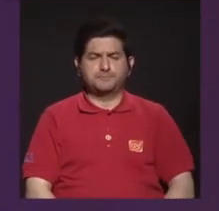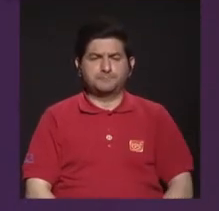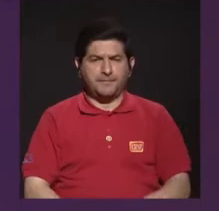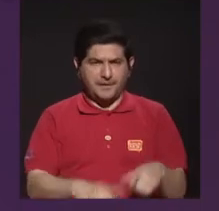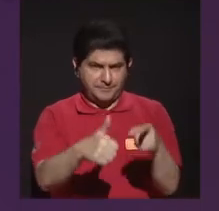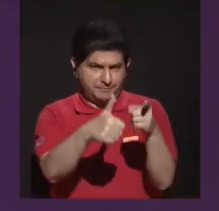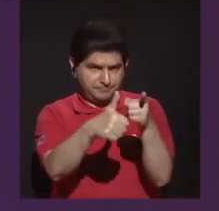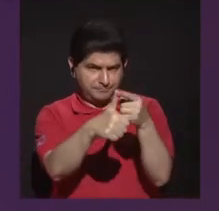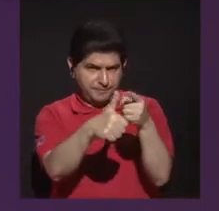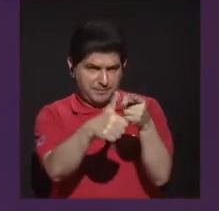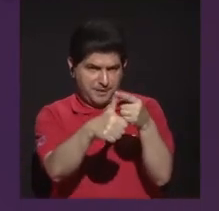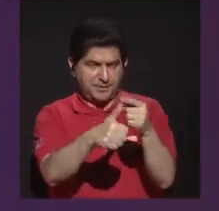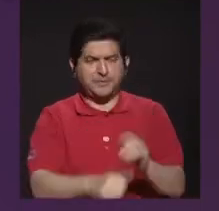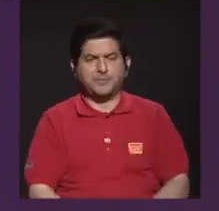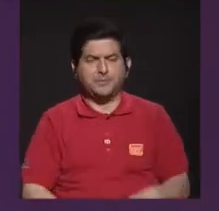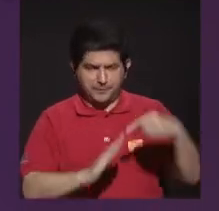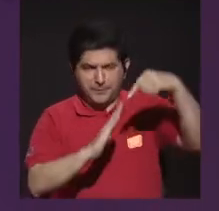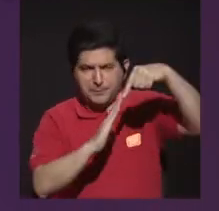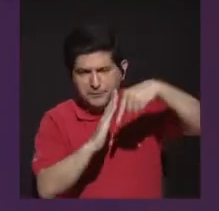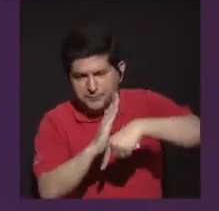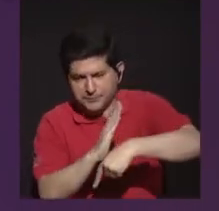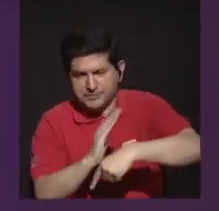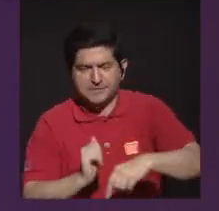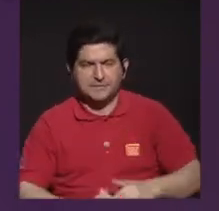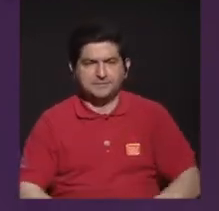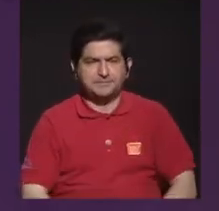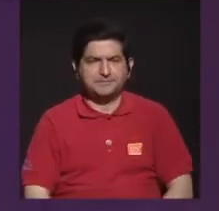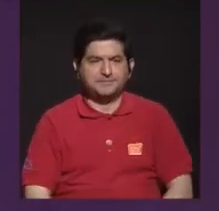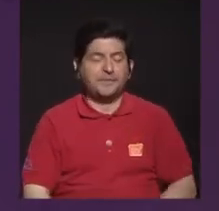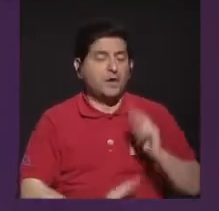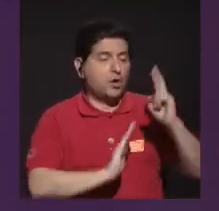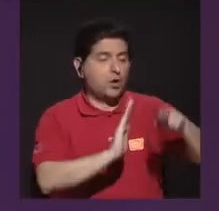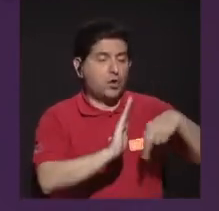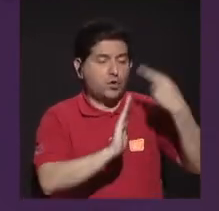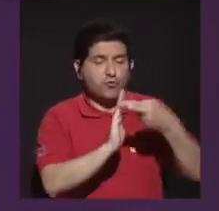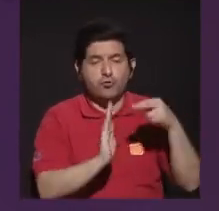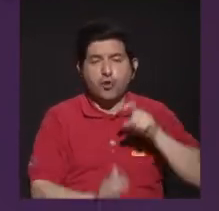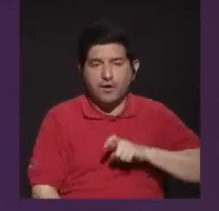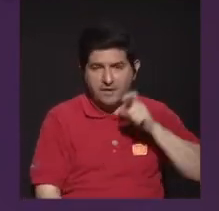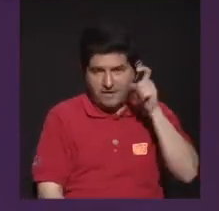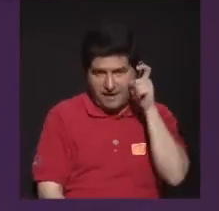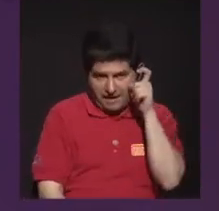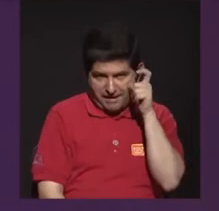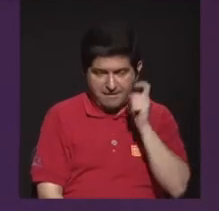primero ahondar un poquito. Realmente los roles de género